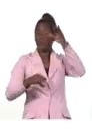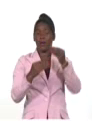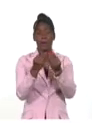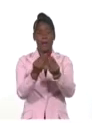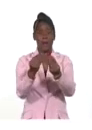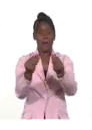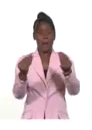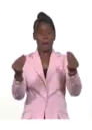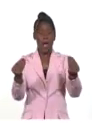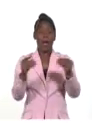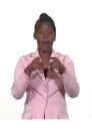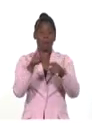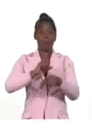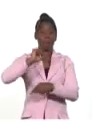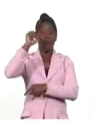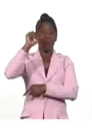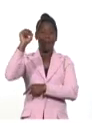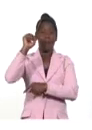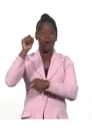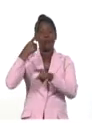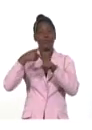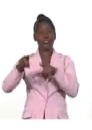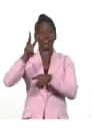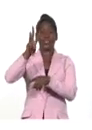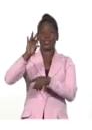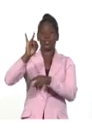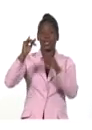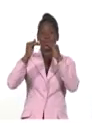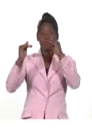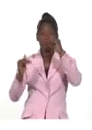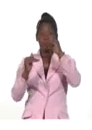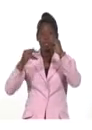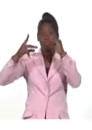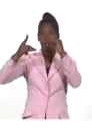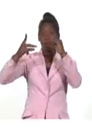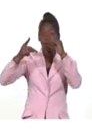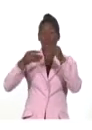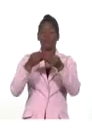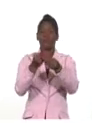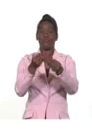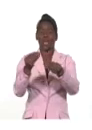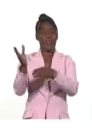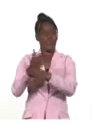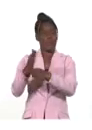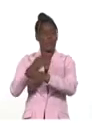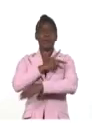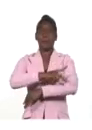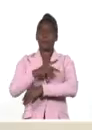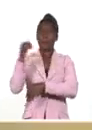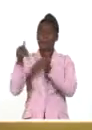menciones concedidas a obras de artistas del lente de 10 países de América Latina, Europa, África